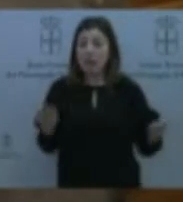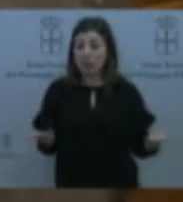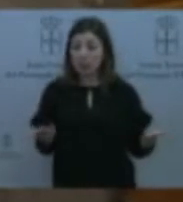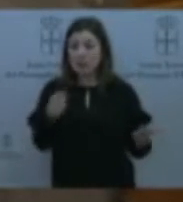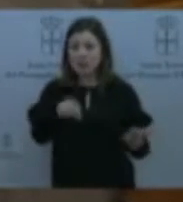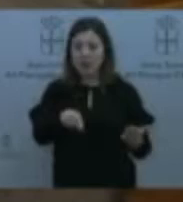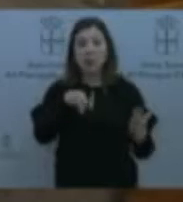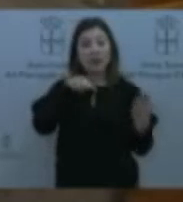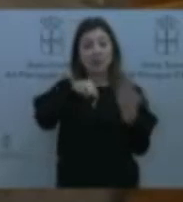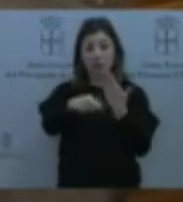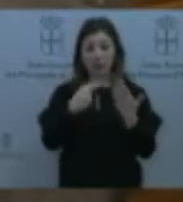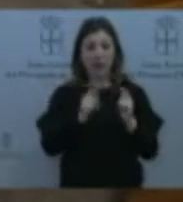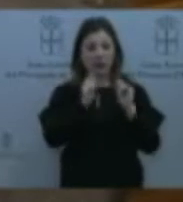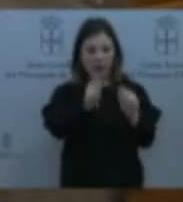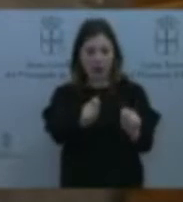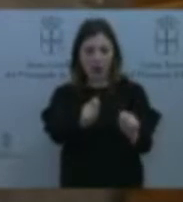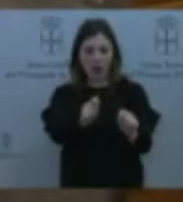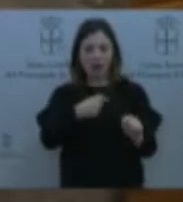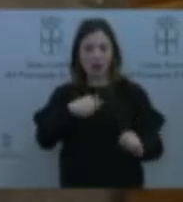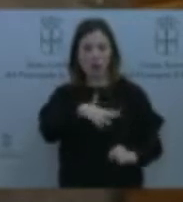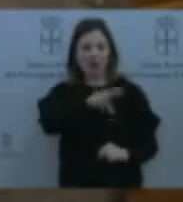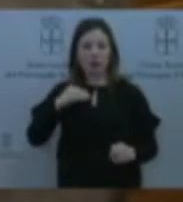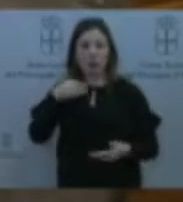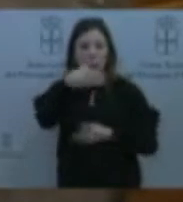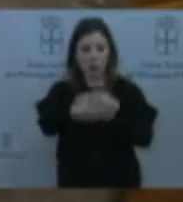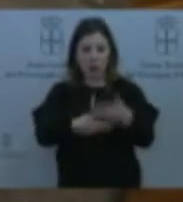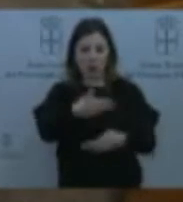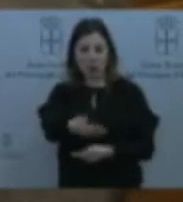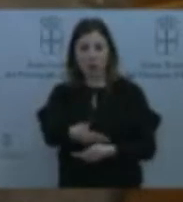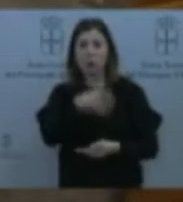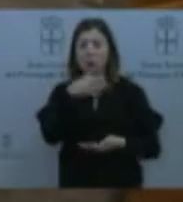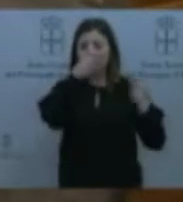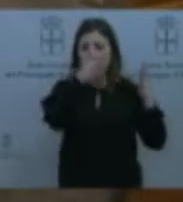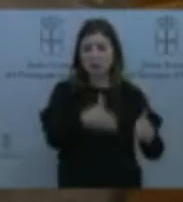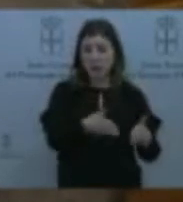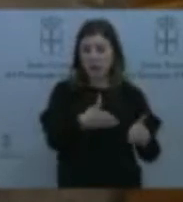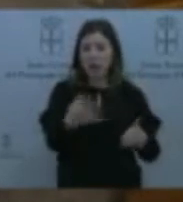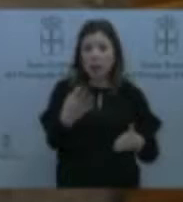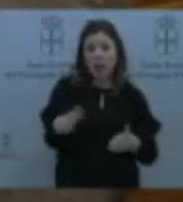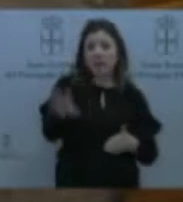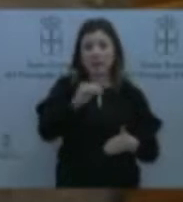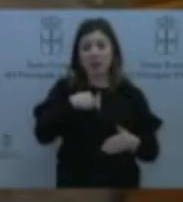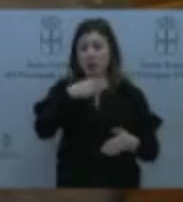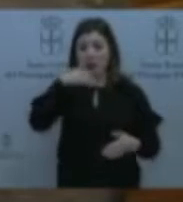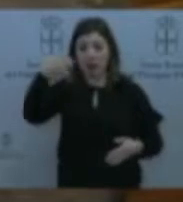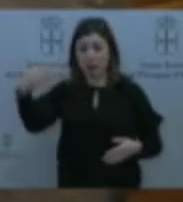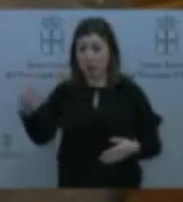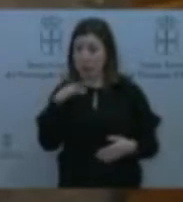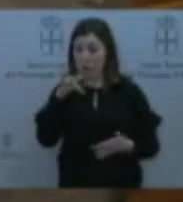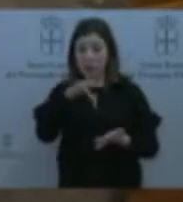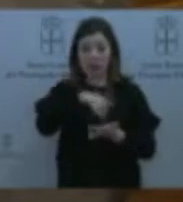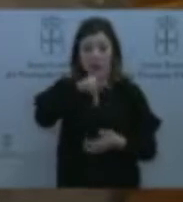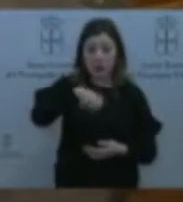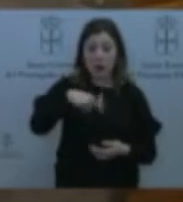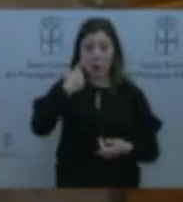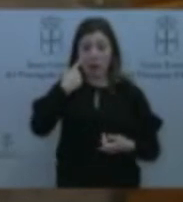al procedimiento que, desde luego, como usted comprenderá, desconozco, puesto que ni lo he vivido, supervisado, dirigido, porque, repito, estaba bajo